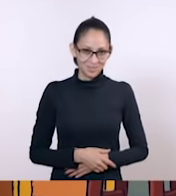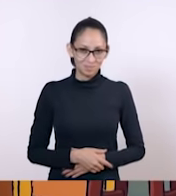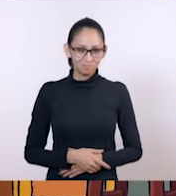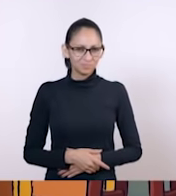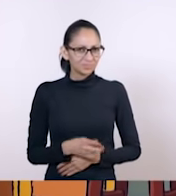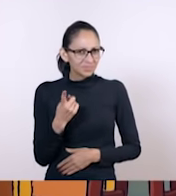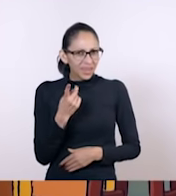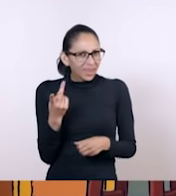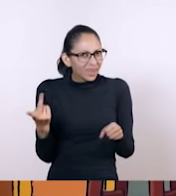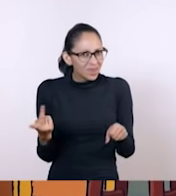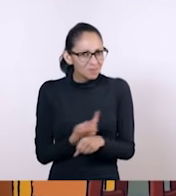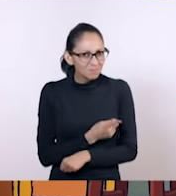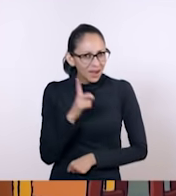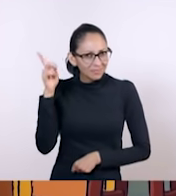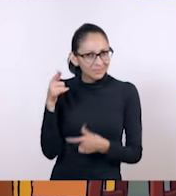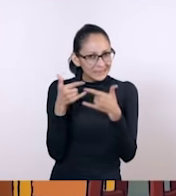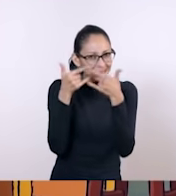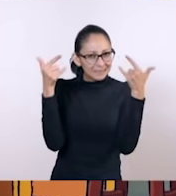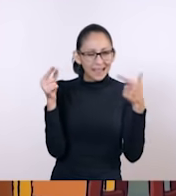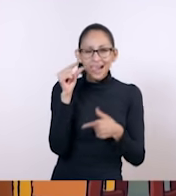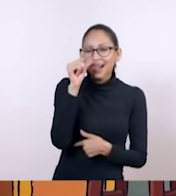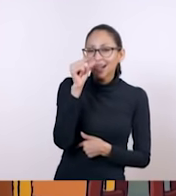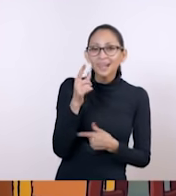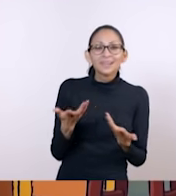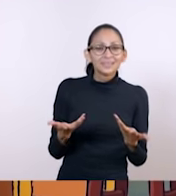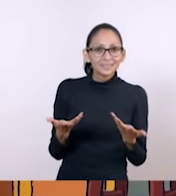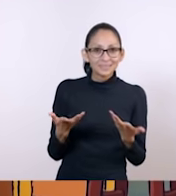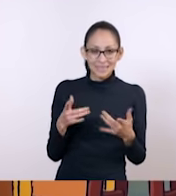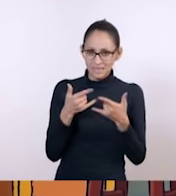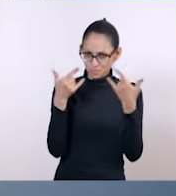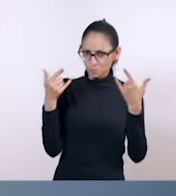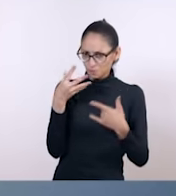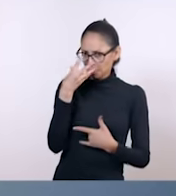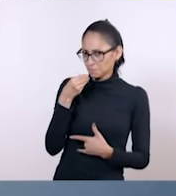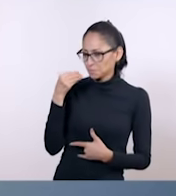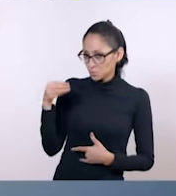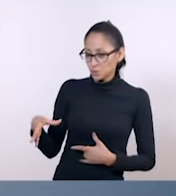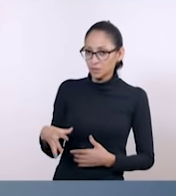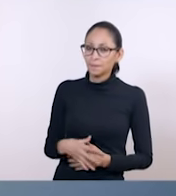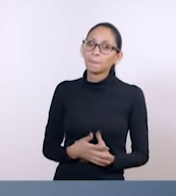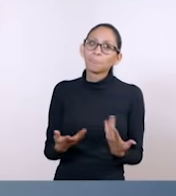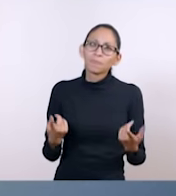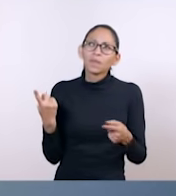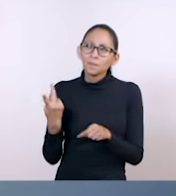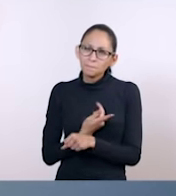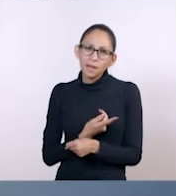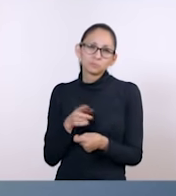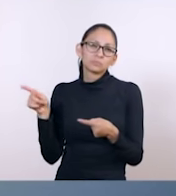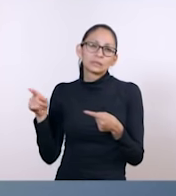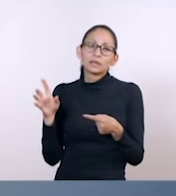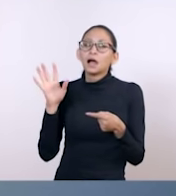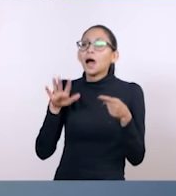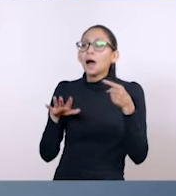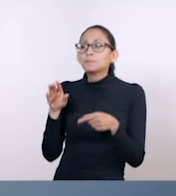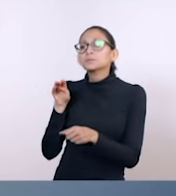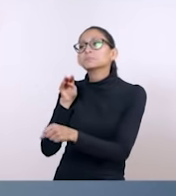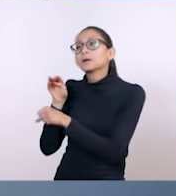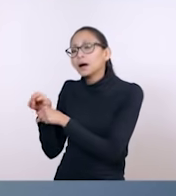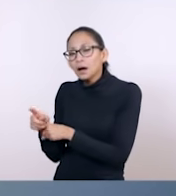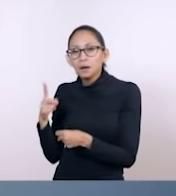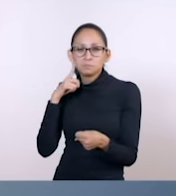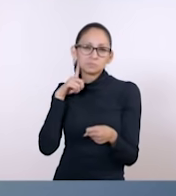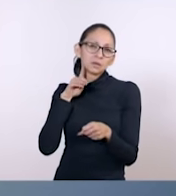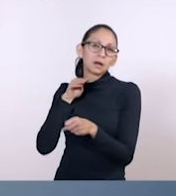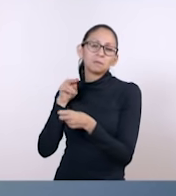¿Qué pasó con este personaje? ¿Cómo vieron la historia? Pues pasó que no lo escuchan, no lo ven,